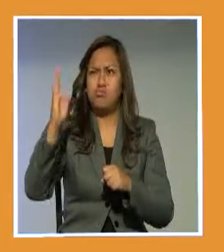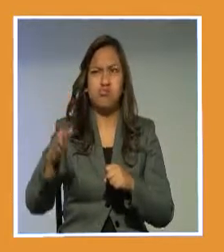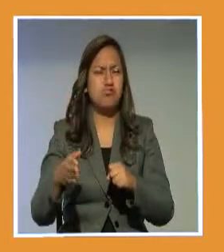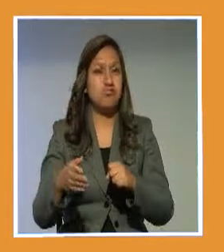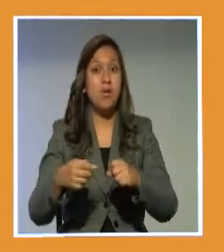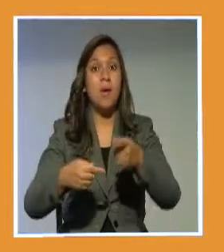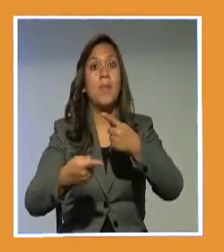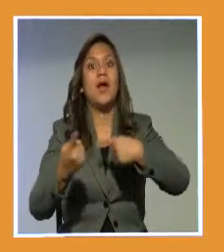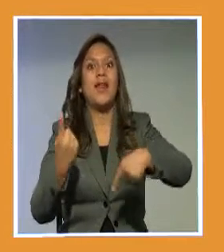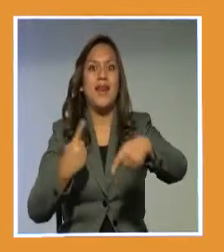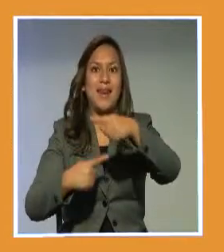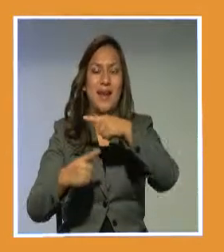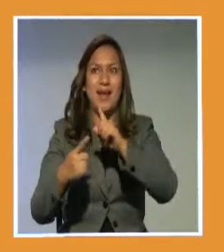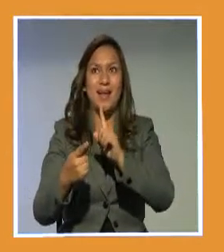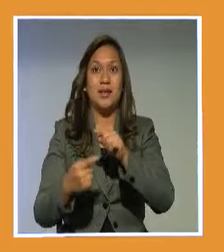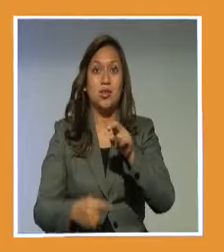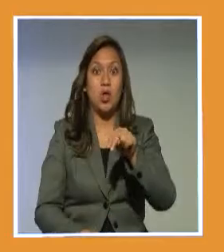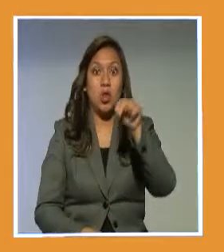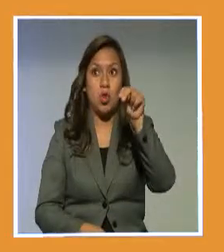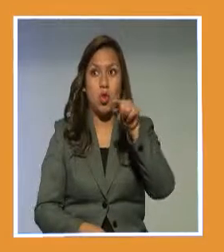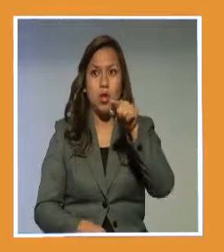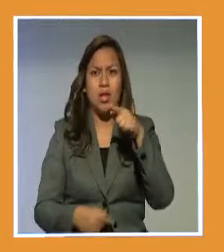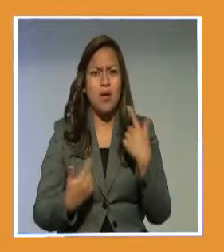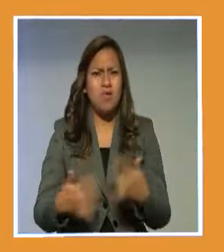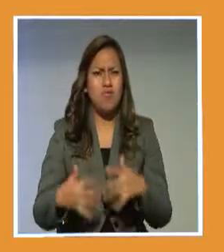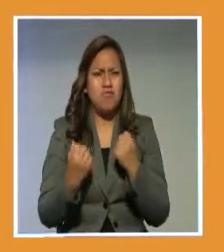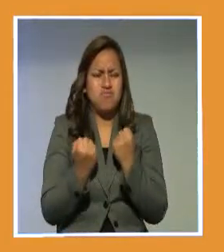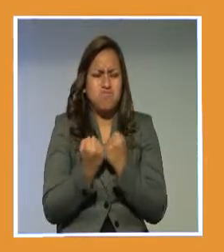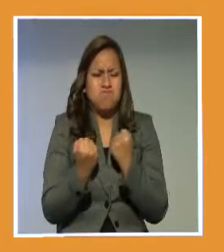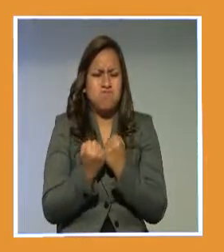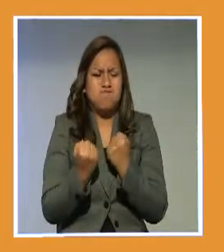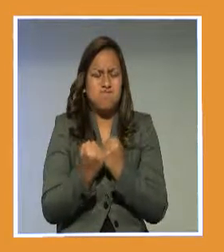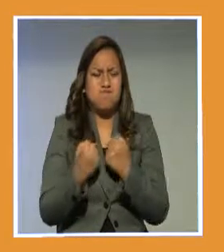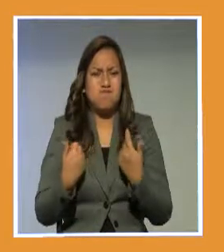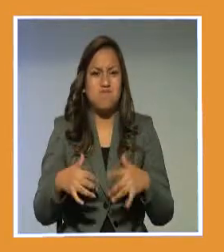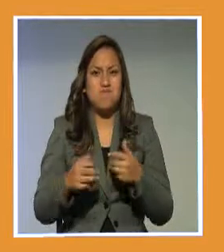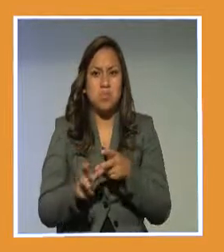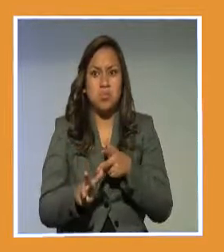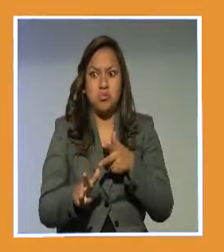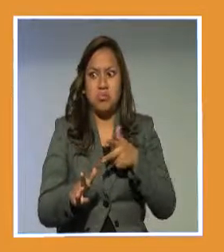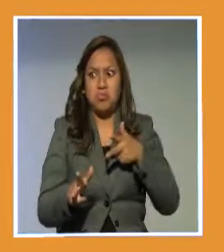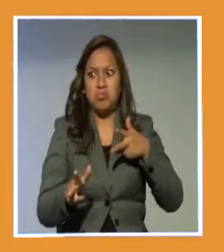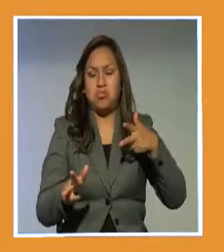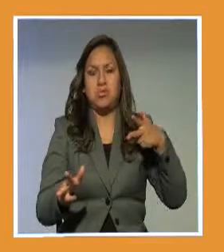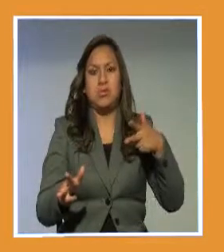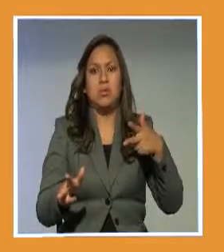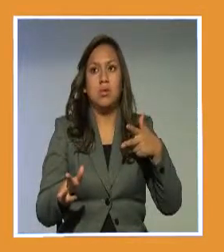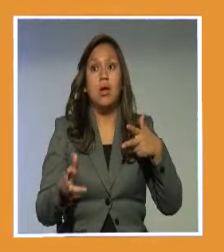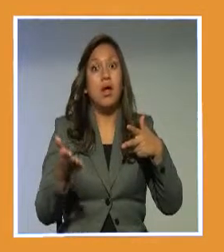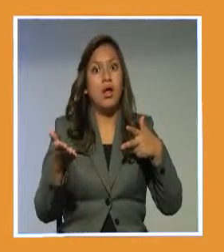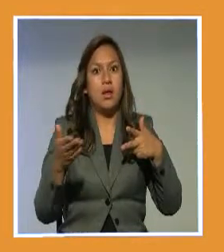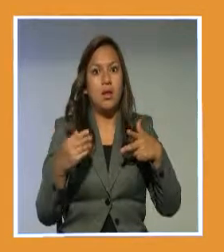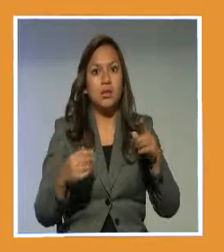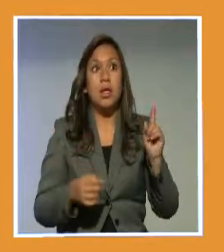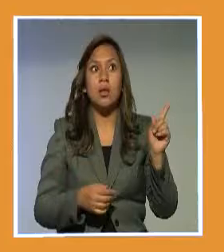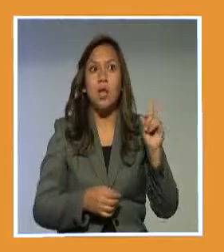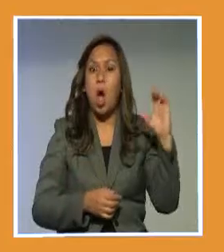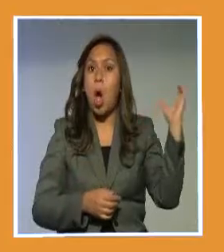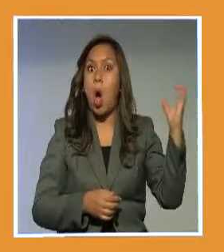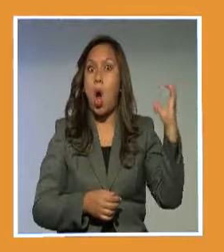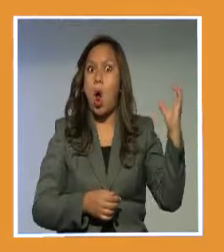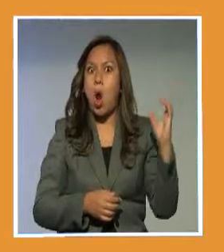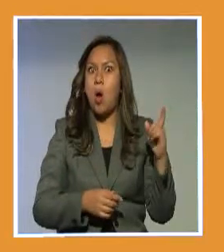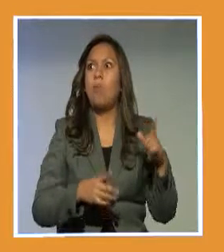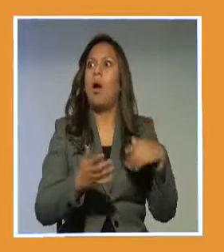de regreso del norte a Quito, estaba repleta, y por si acaso no era porque la gente estaba viniendo de Colombia, la gente